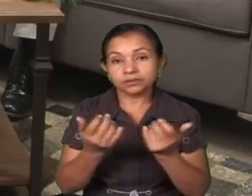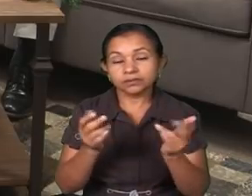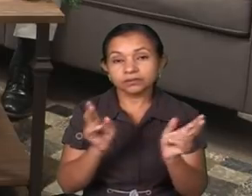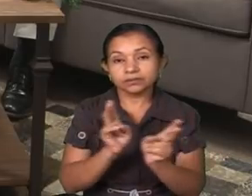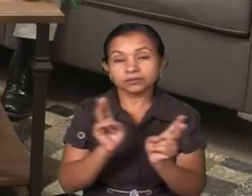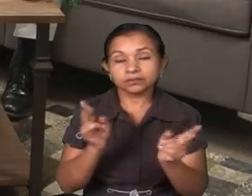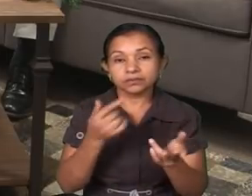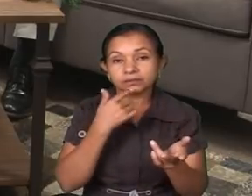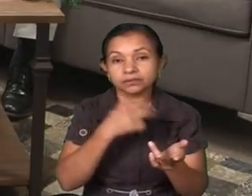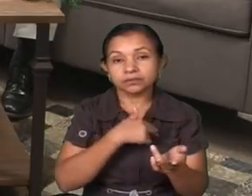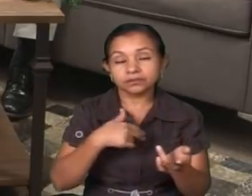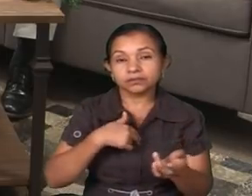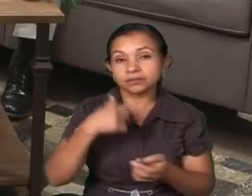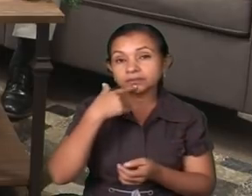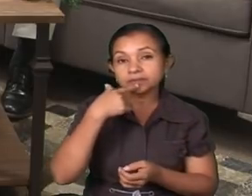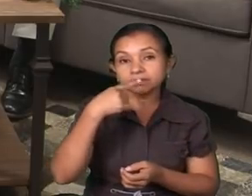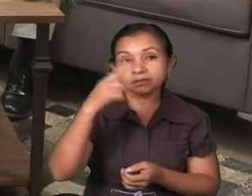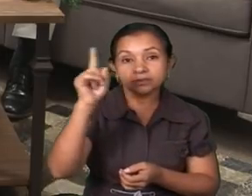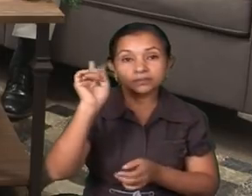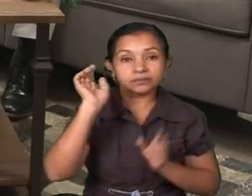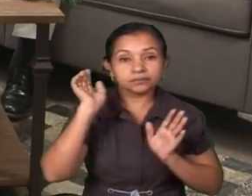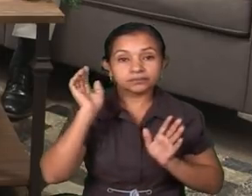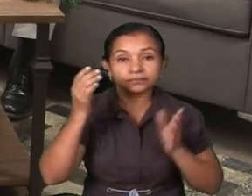¿Qué le decís a Dios de estas cosas?